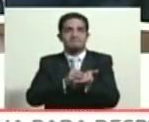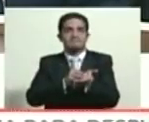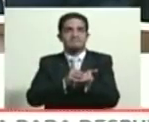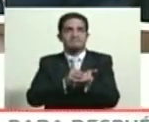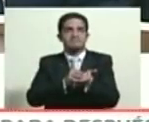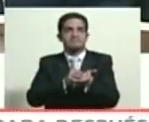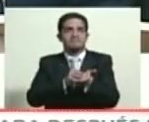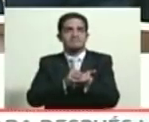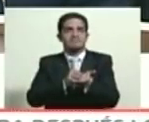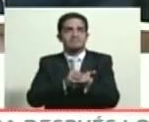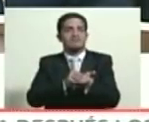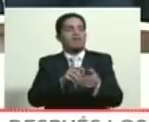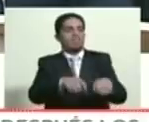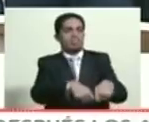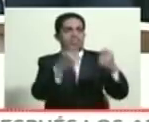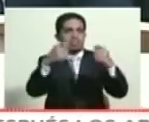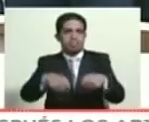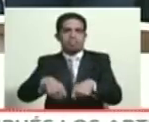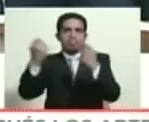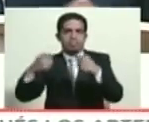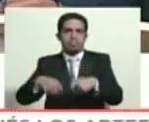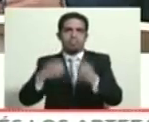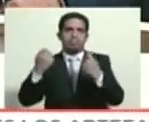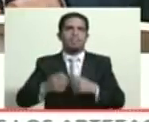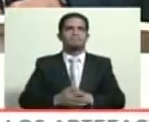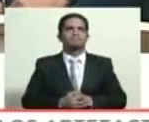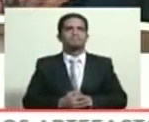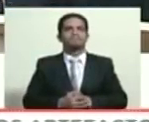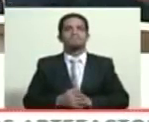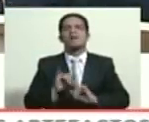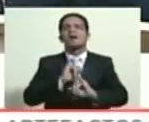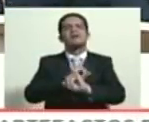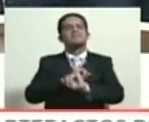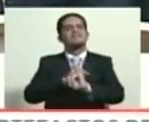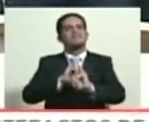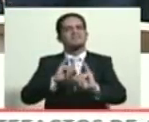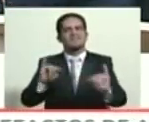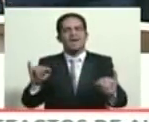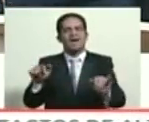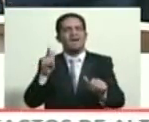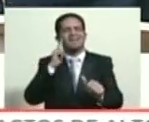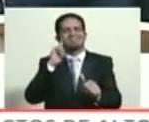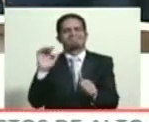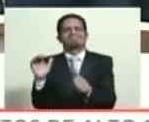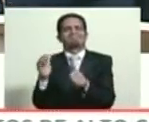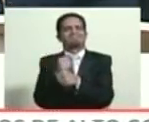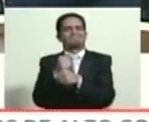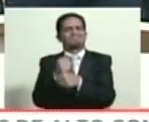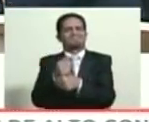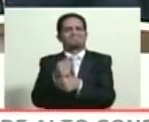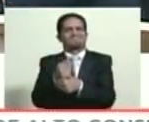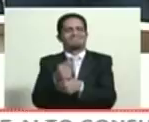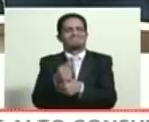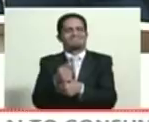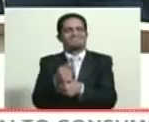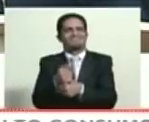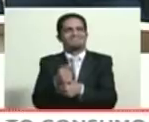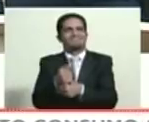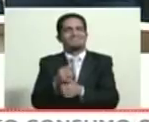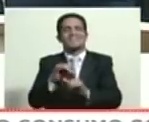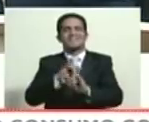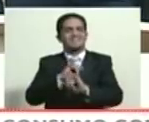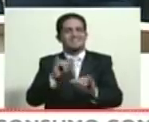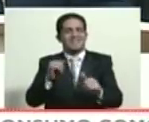en su acción homicida criminal. Ya se soltaron todas las amarras. Ya es brutal